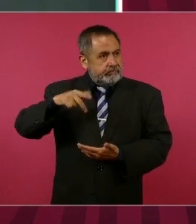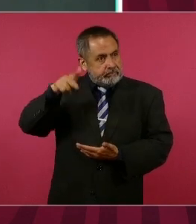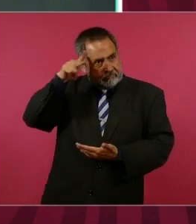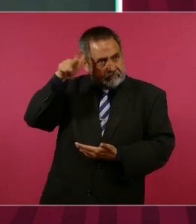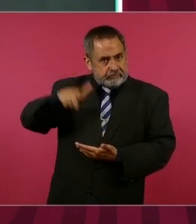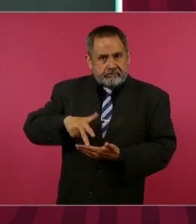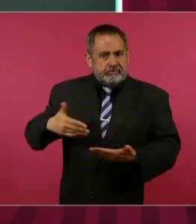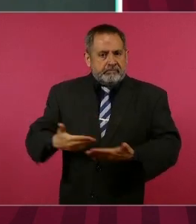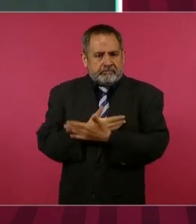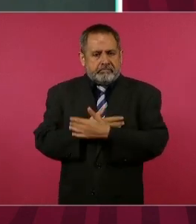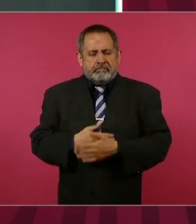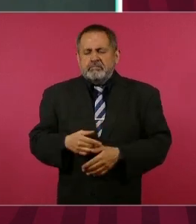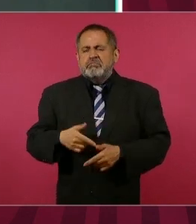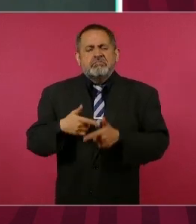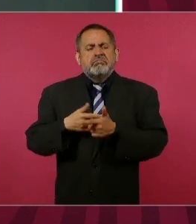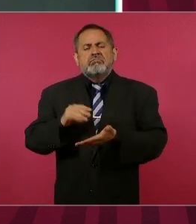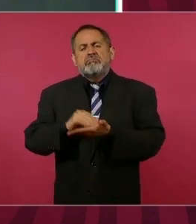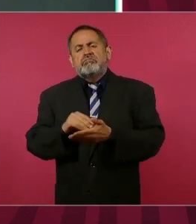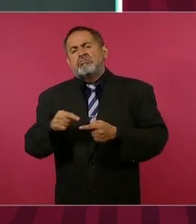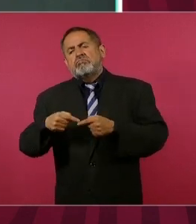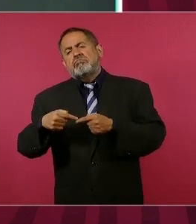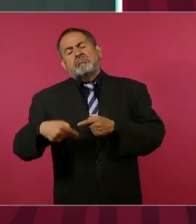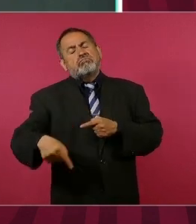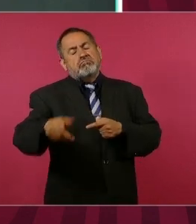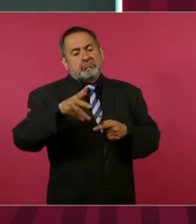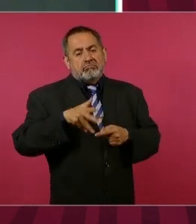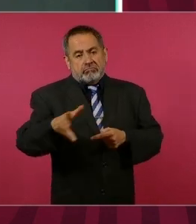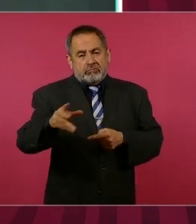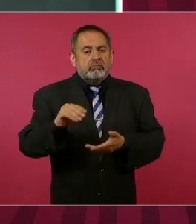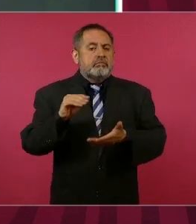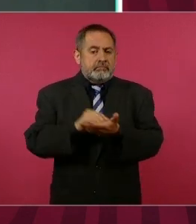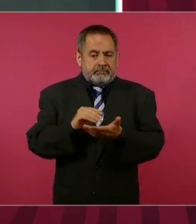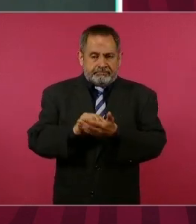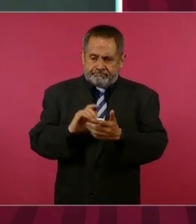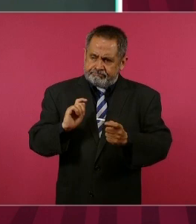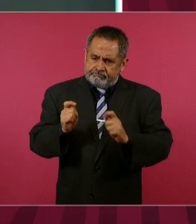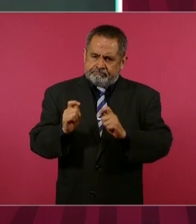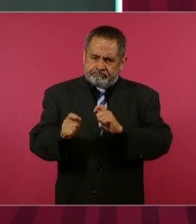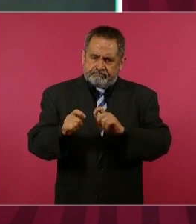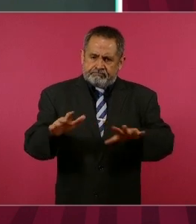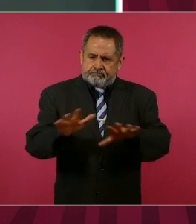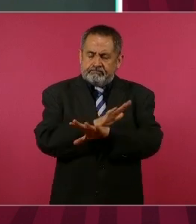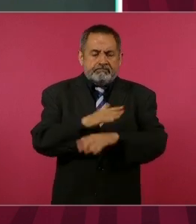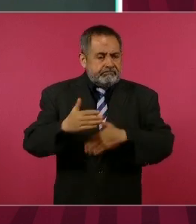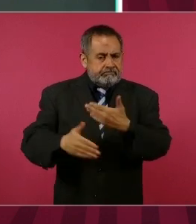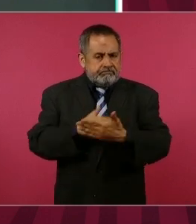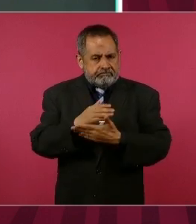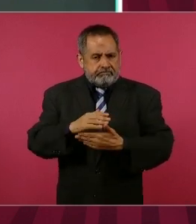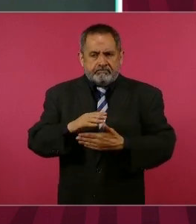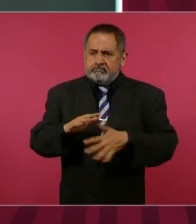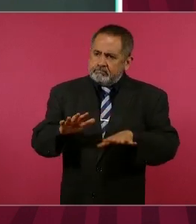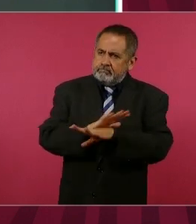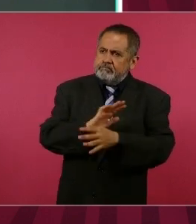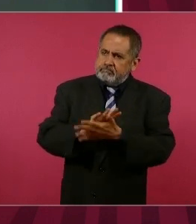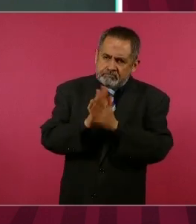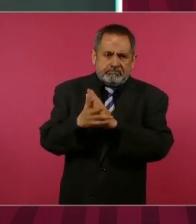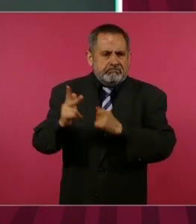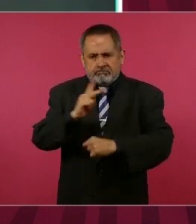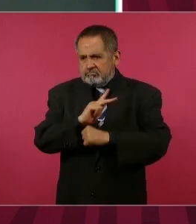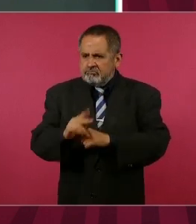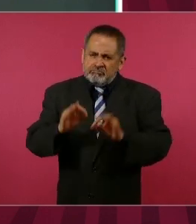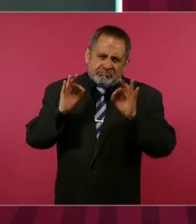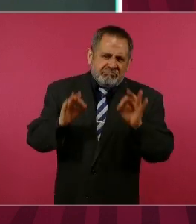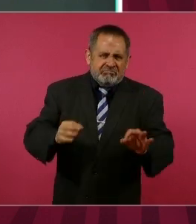sin duda seguiremos por una ruta que nos permita estar transformando a nuestro país, transformando a nuestros estados